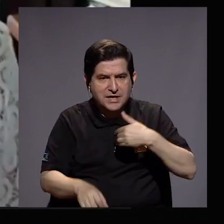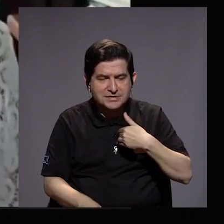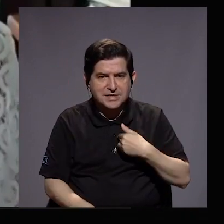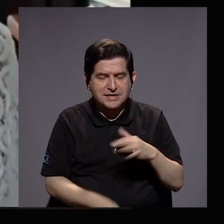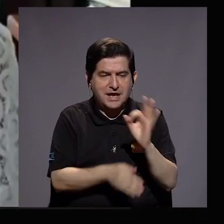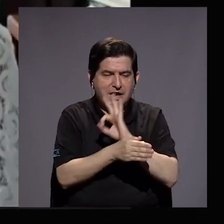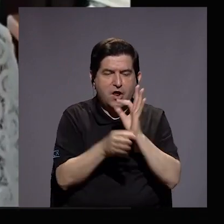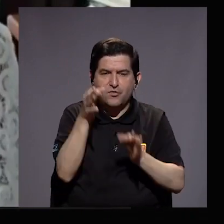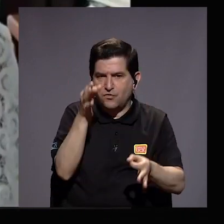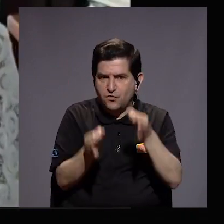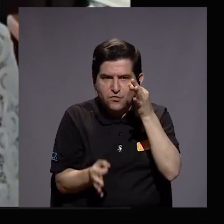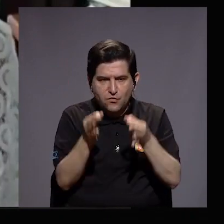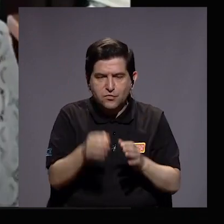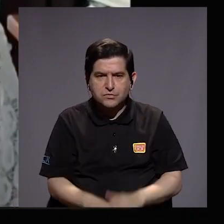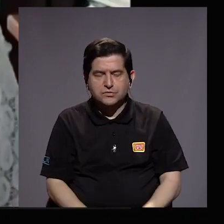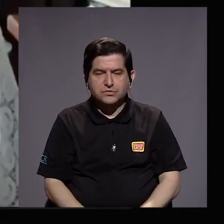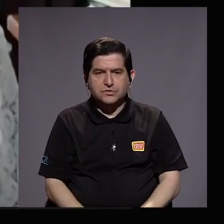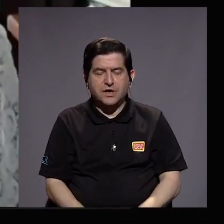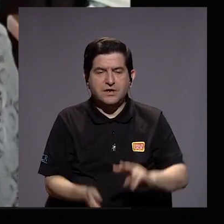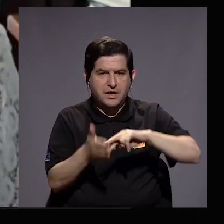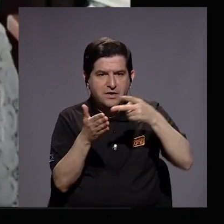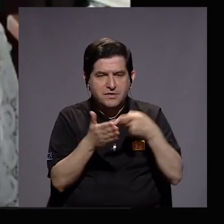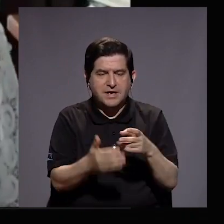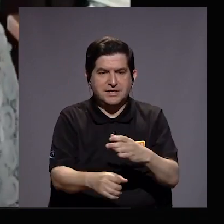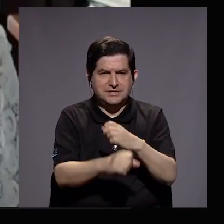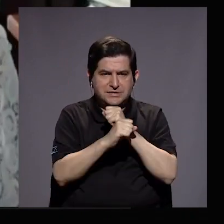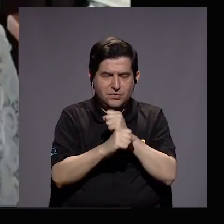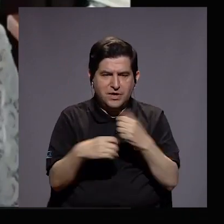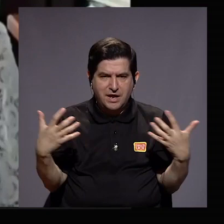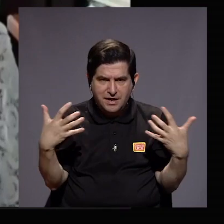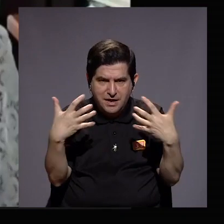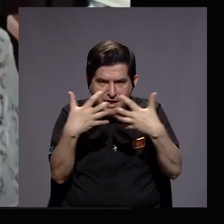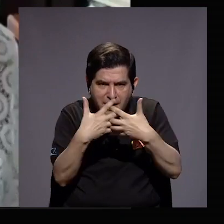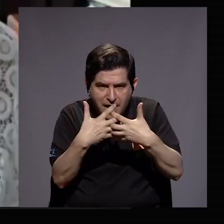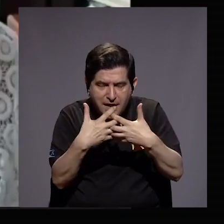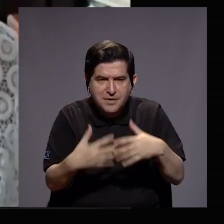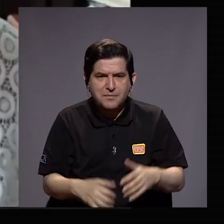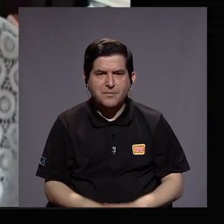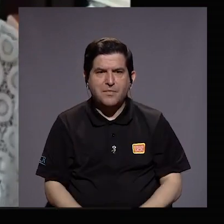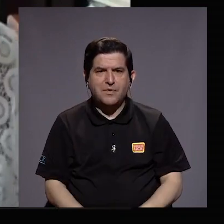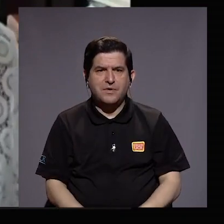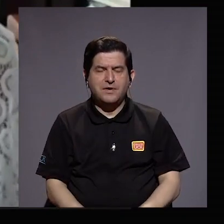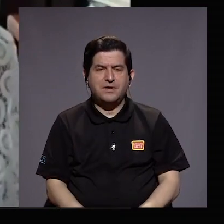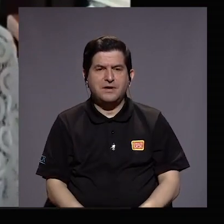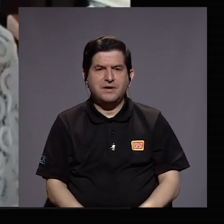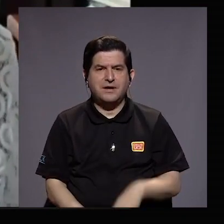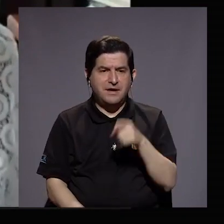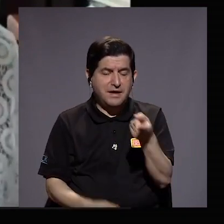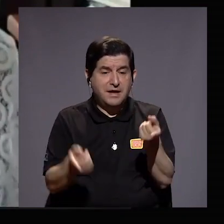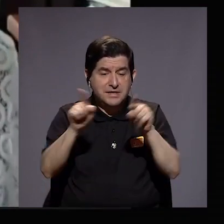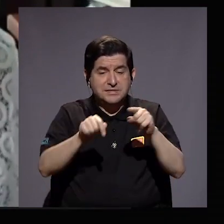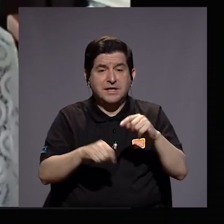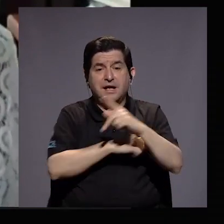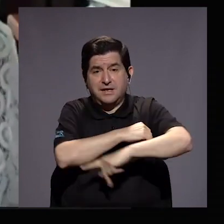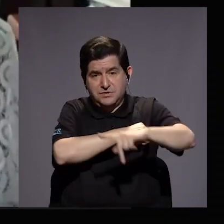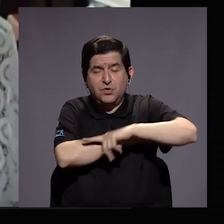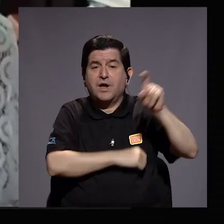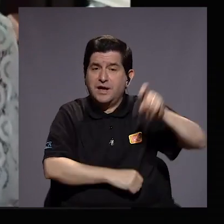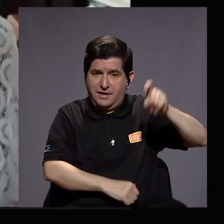de la función judicial en la seguridad y la armonía y paz del